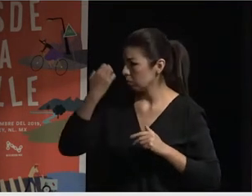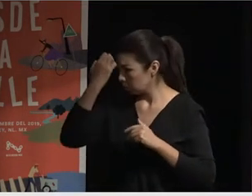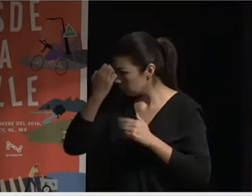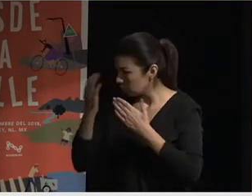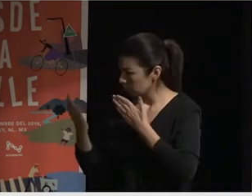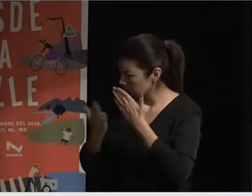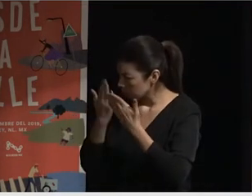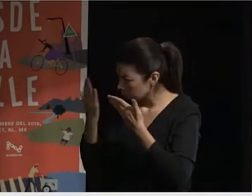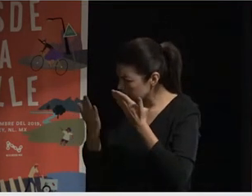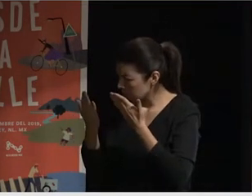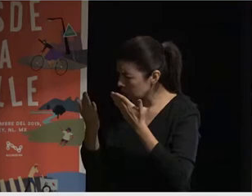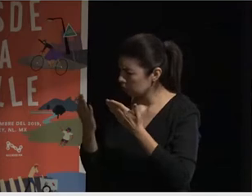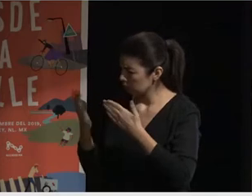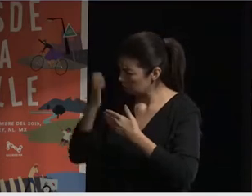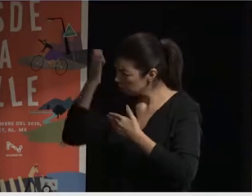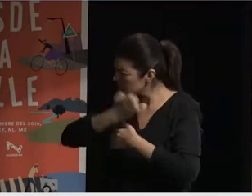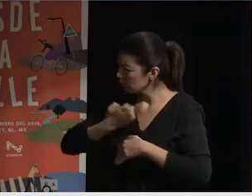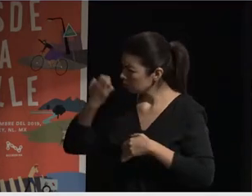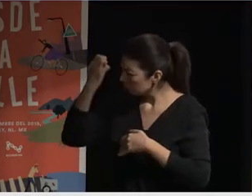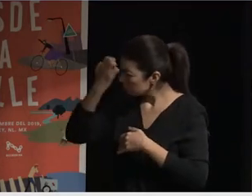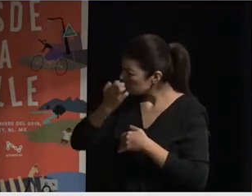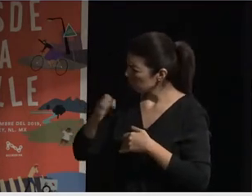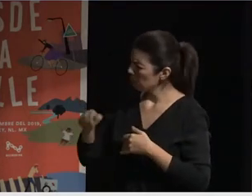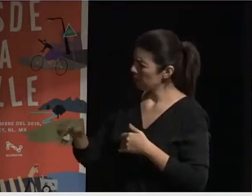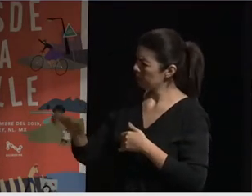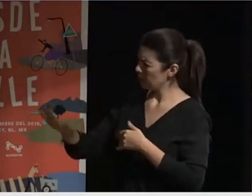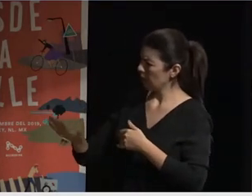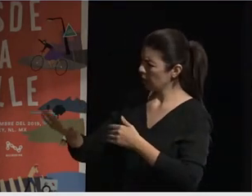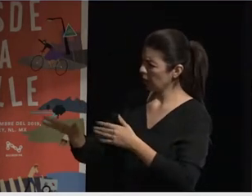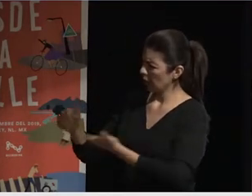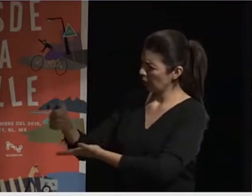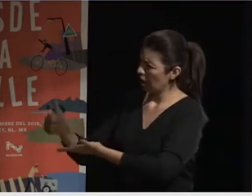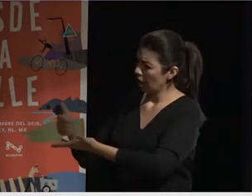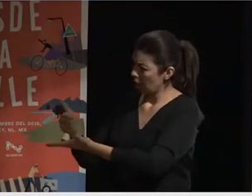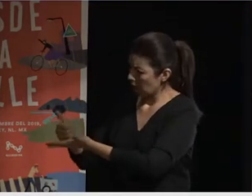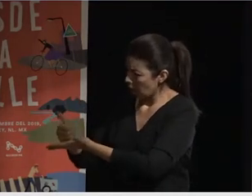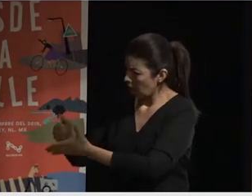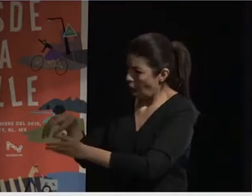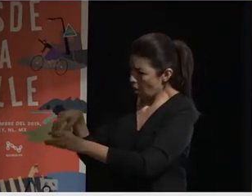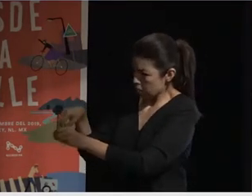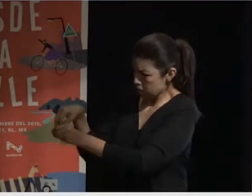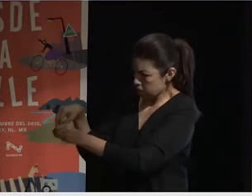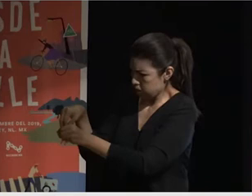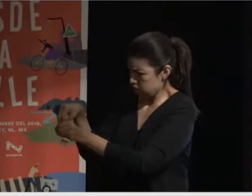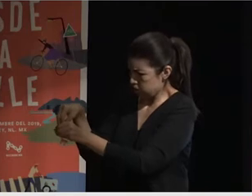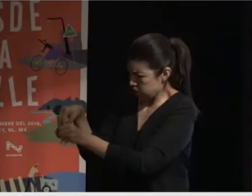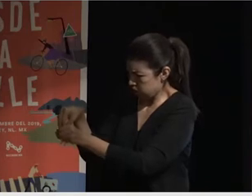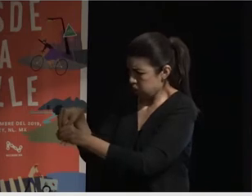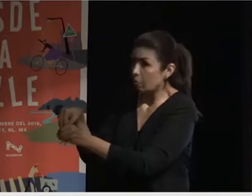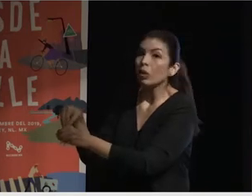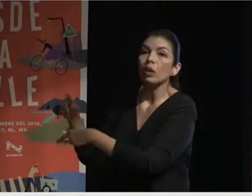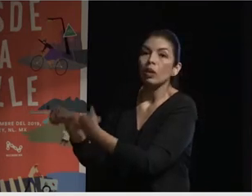muy degradados se empiezan a repoblar, ¿no? Y los economistas neoclásicos utilizan los